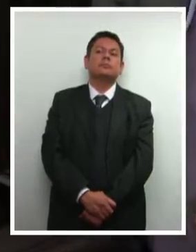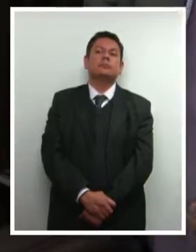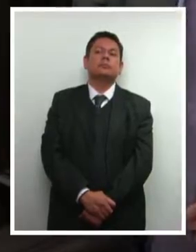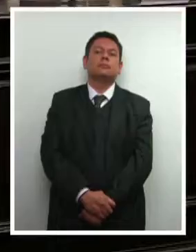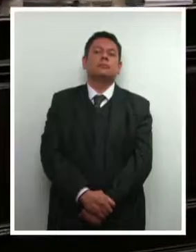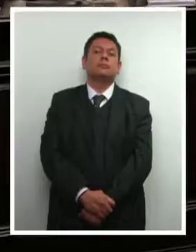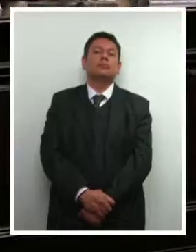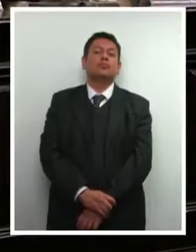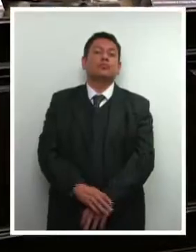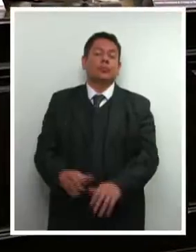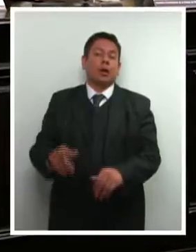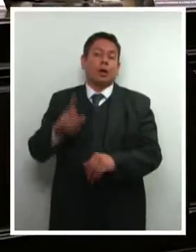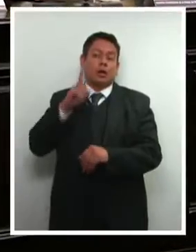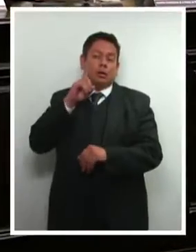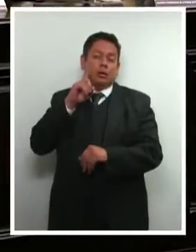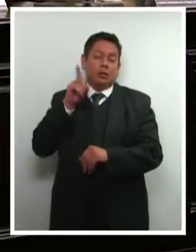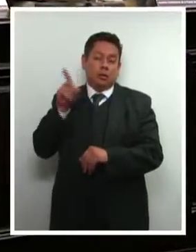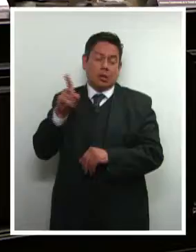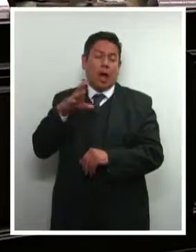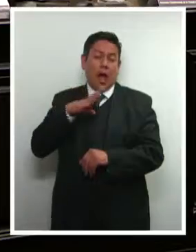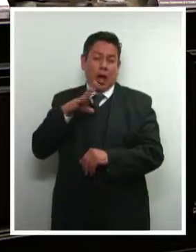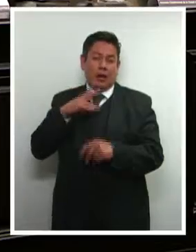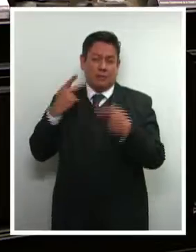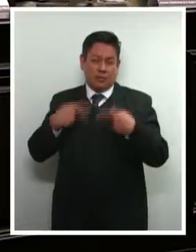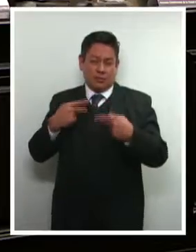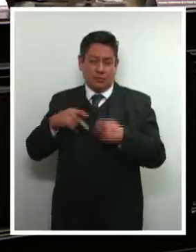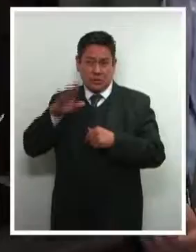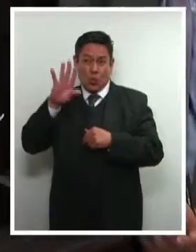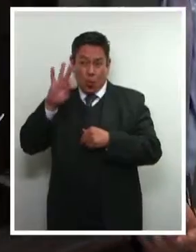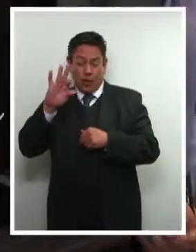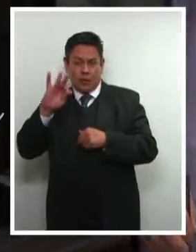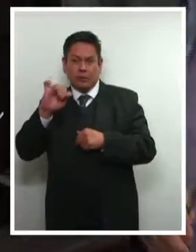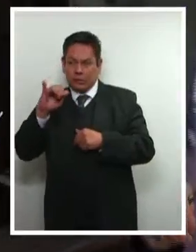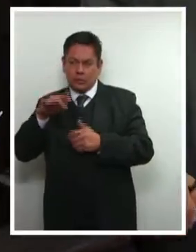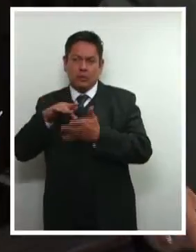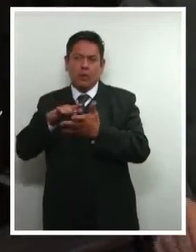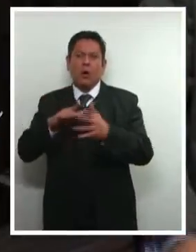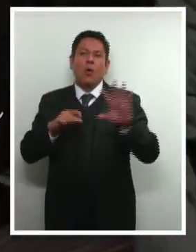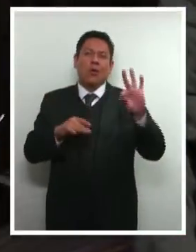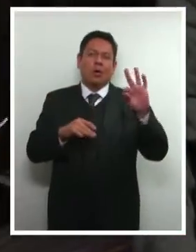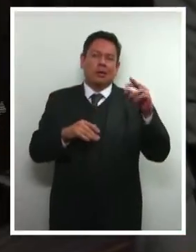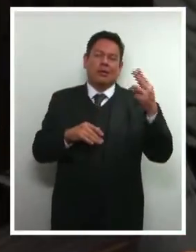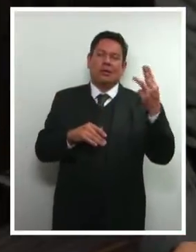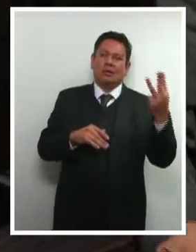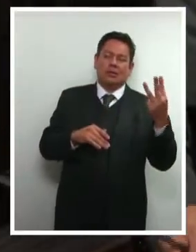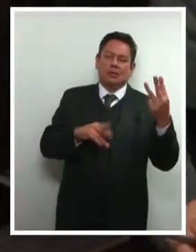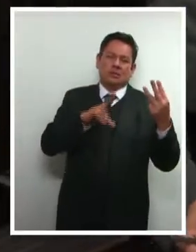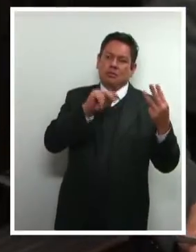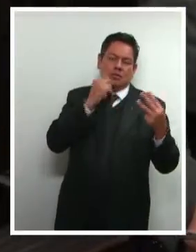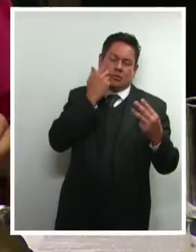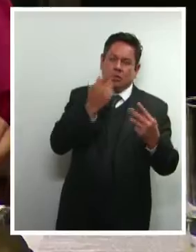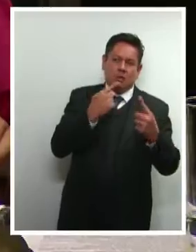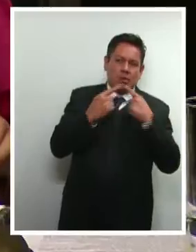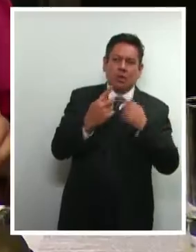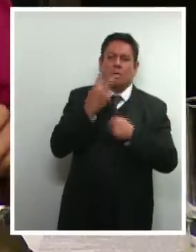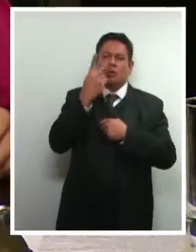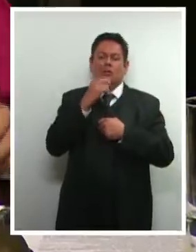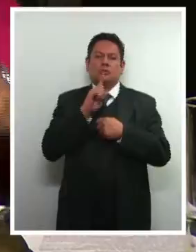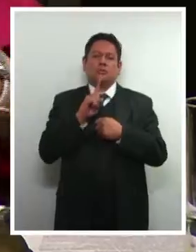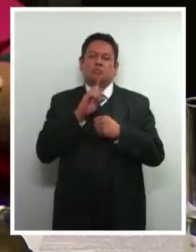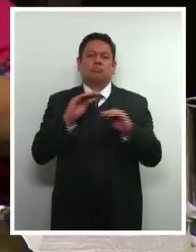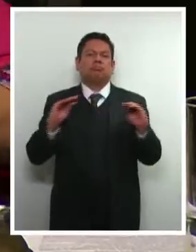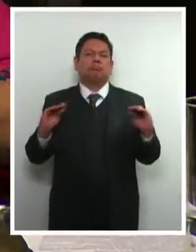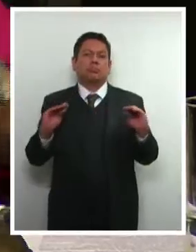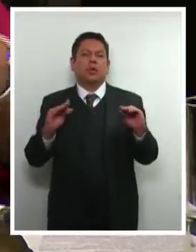Señora Presidenta, se emitieron 40 votos en pro, 43 en contra y 2 abstenciones. Gracias,